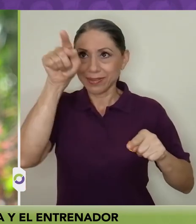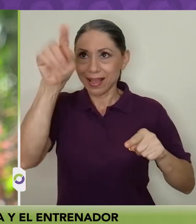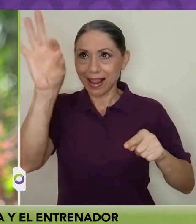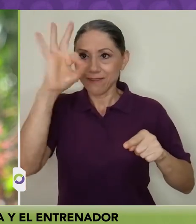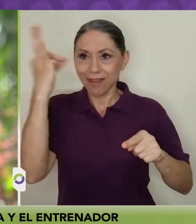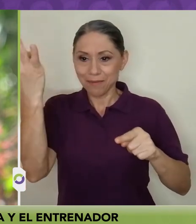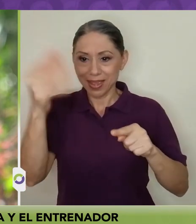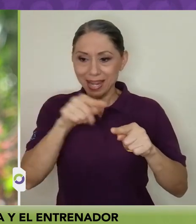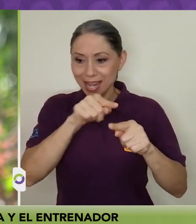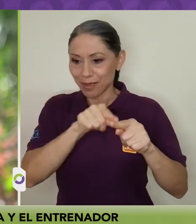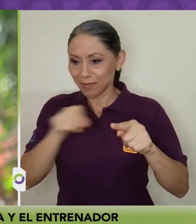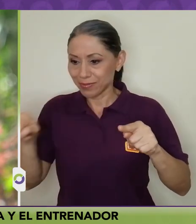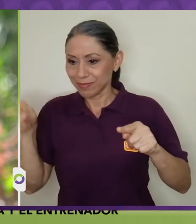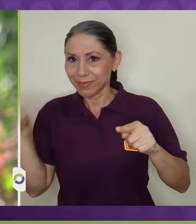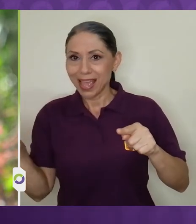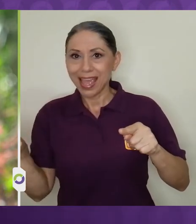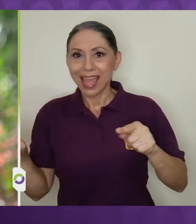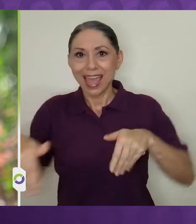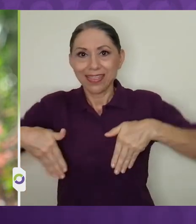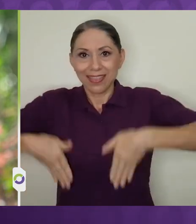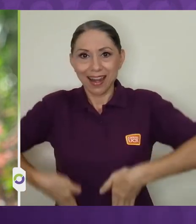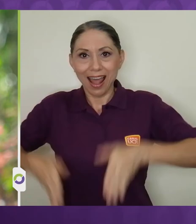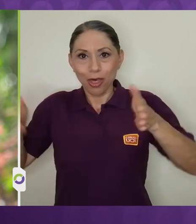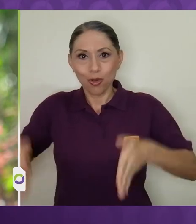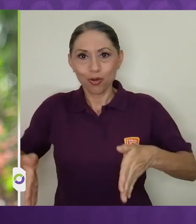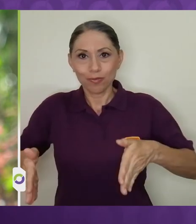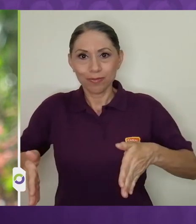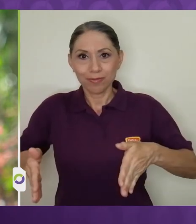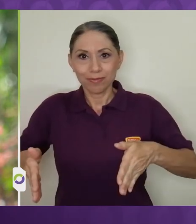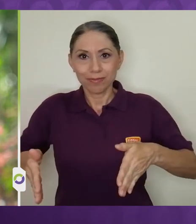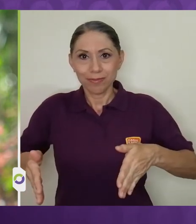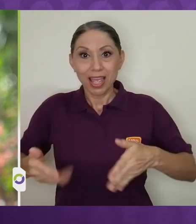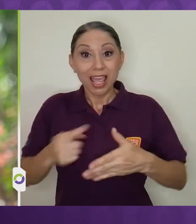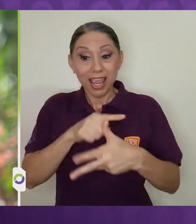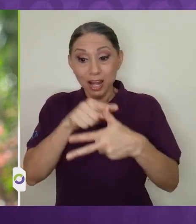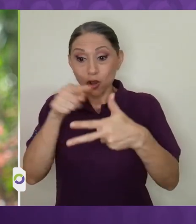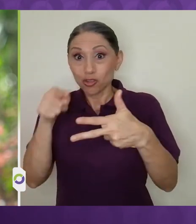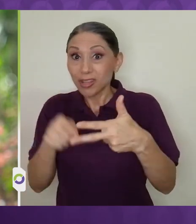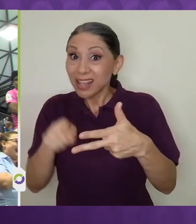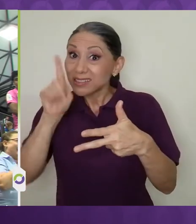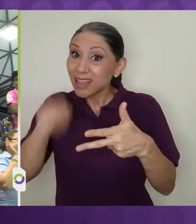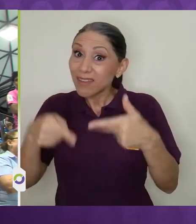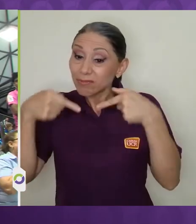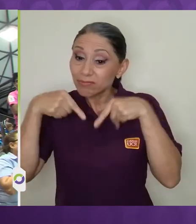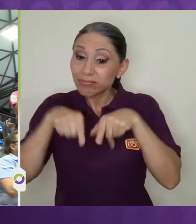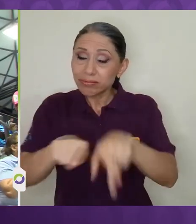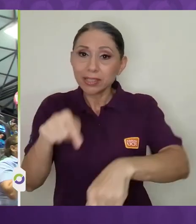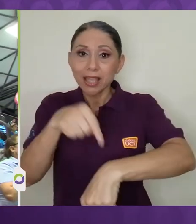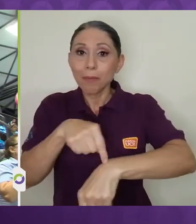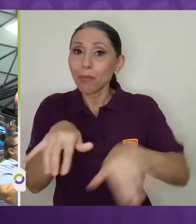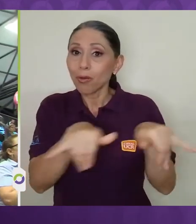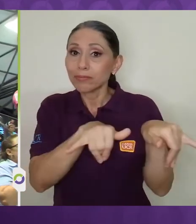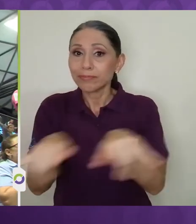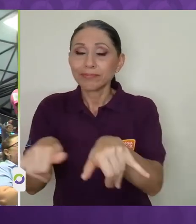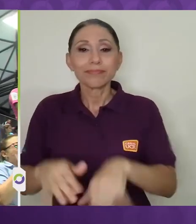otra está la familia y en la otra está el entrenador. Y los tres tienen que ir al mismo tiempo.